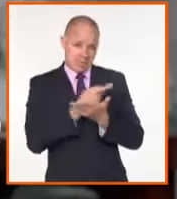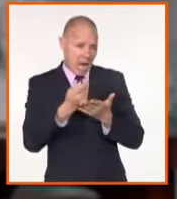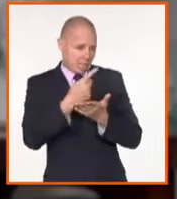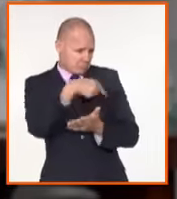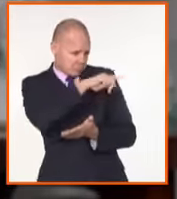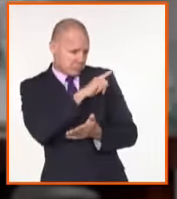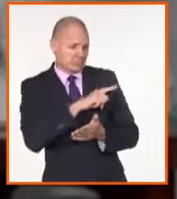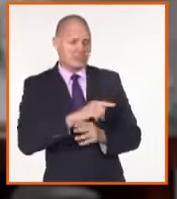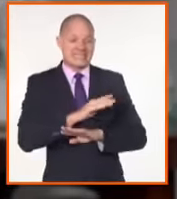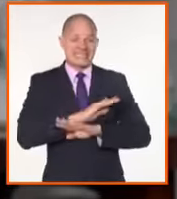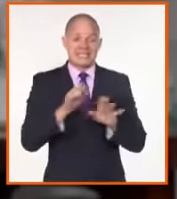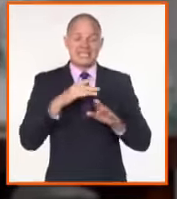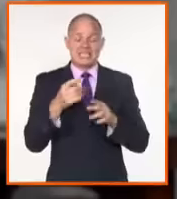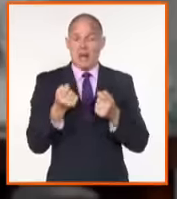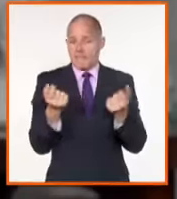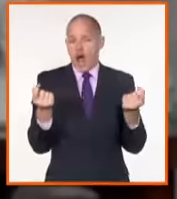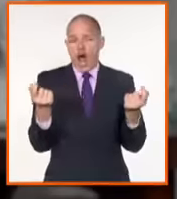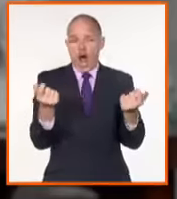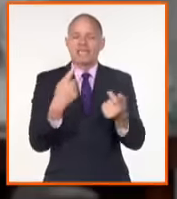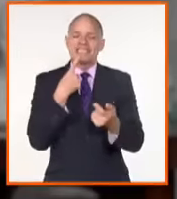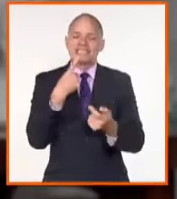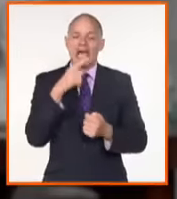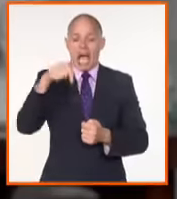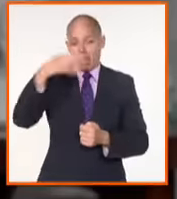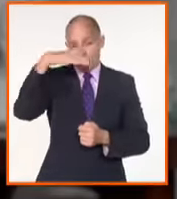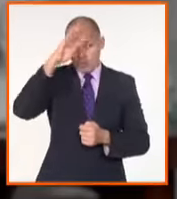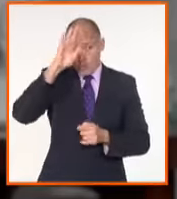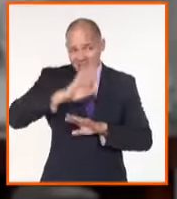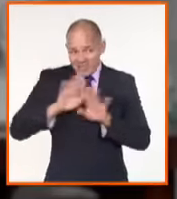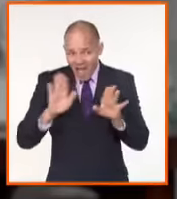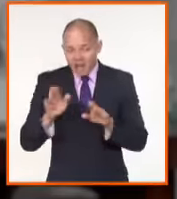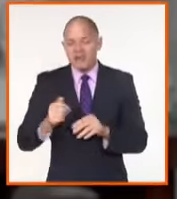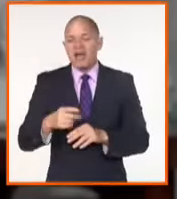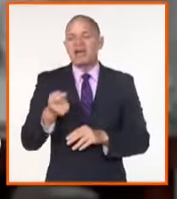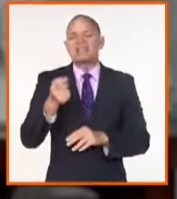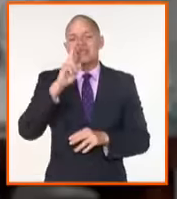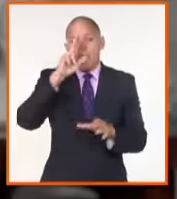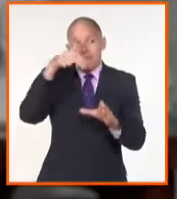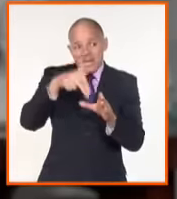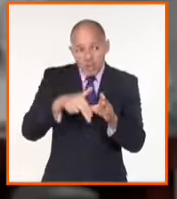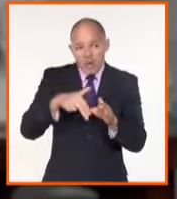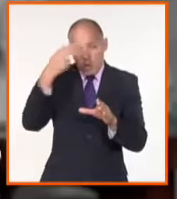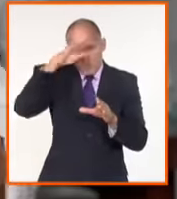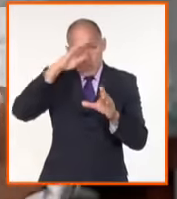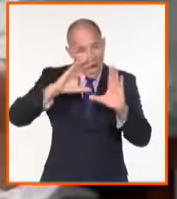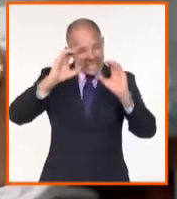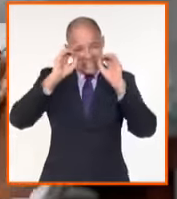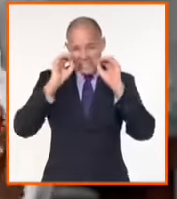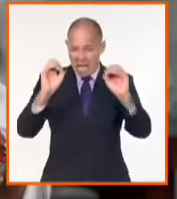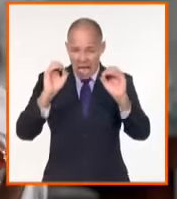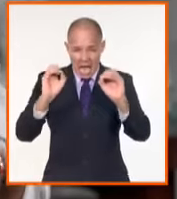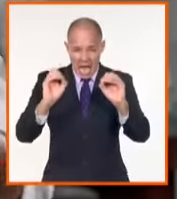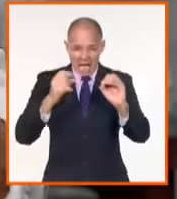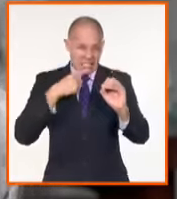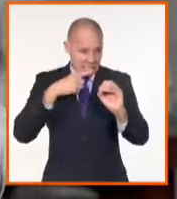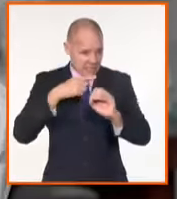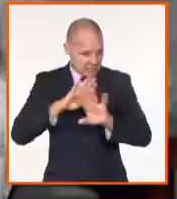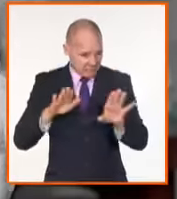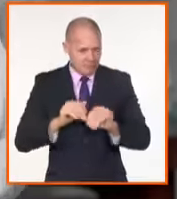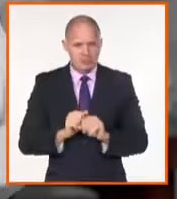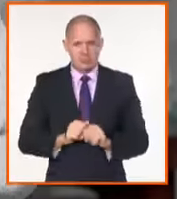ministro de Energía y el ministro, el viceprimer ministro, ministro de Economía comparecieron. Y el ministro de